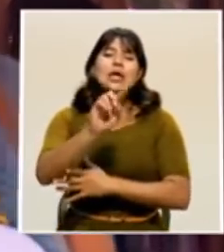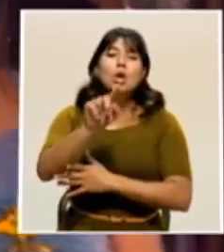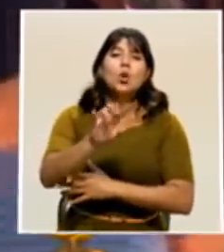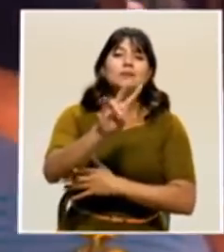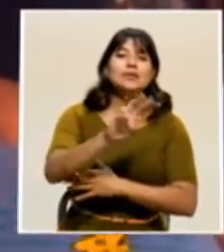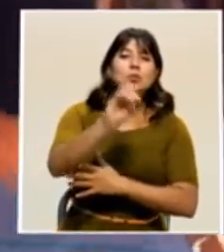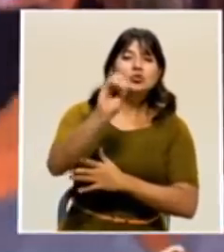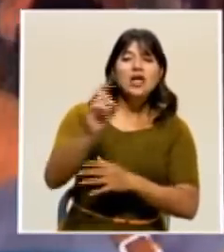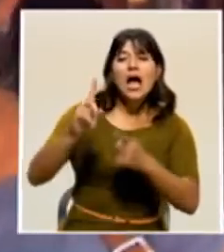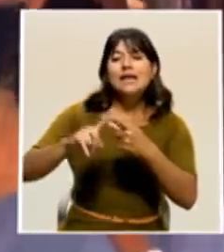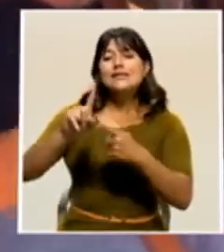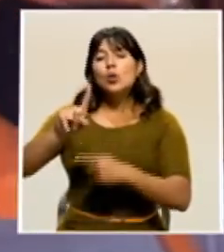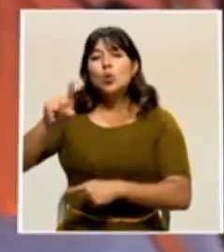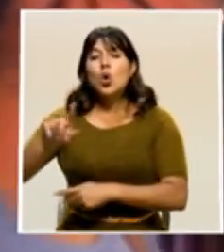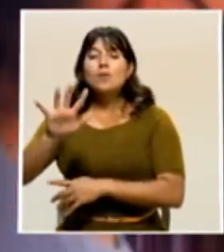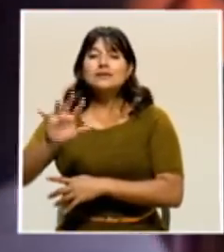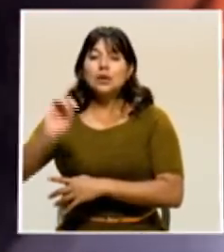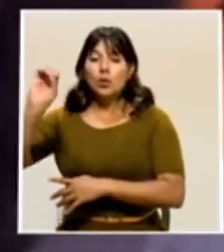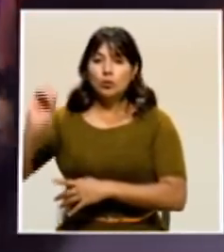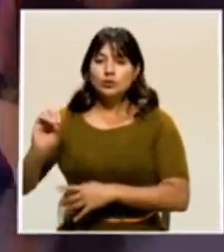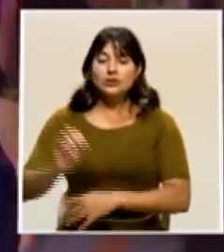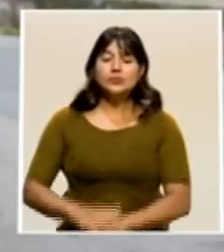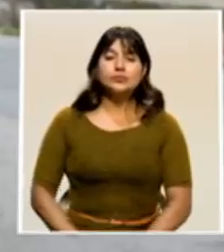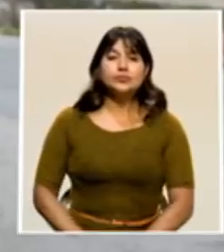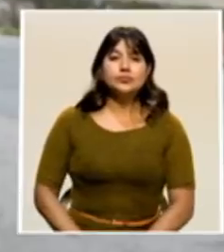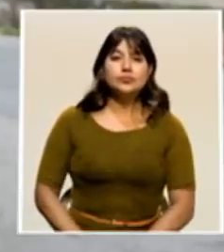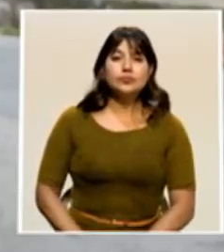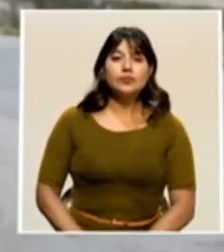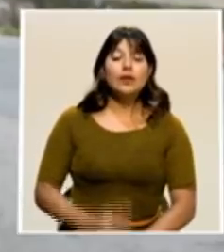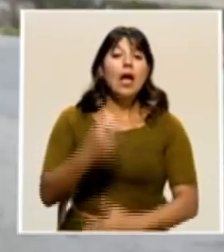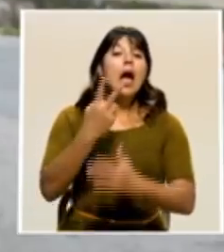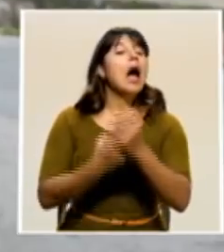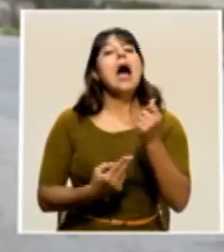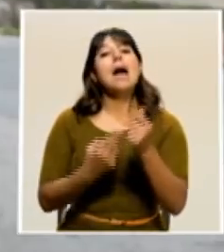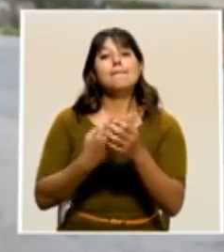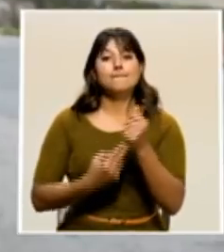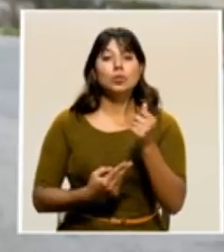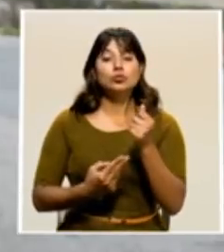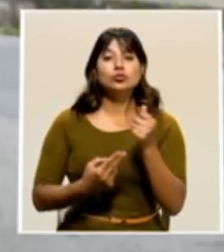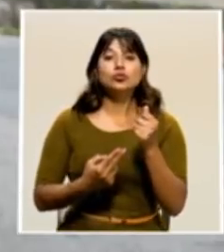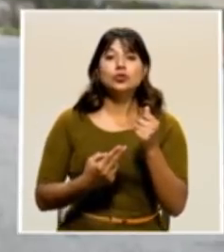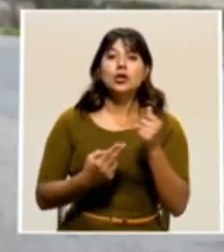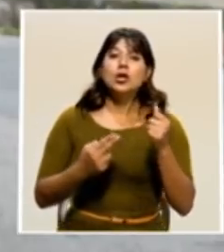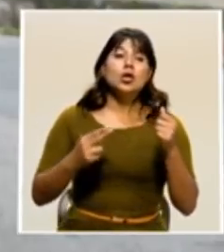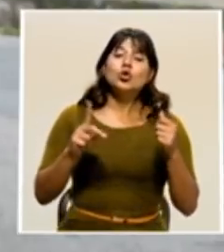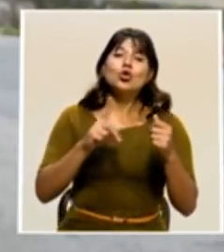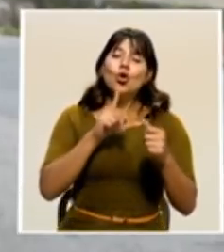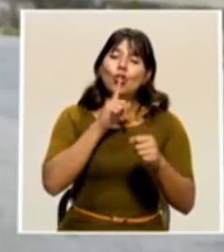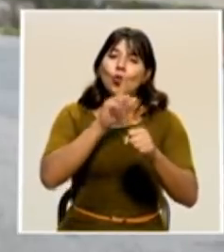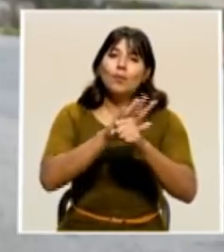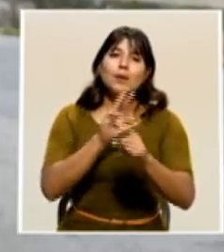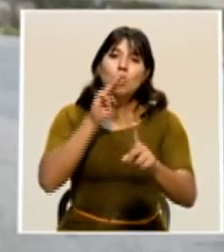y 1,5% respectivamente. Ambos rangos están fuera de la meta de la inflación, por lo